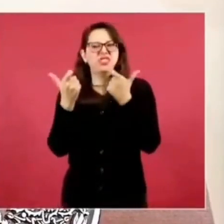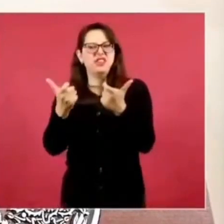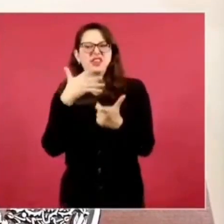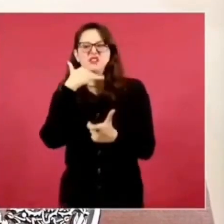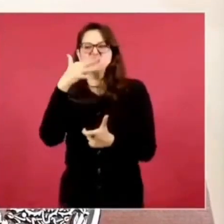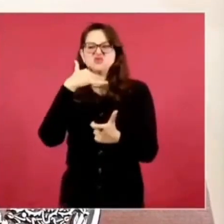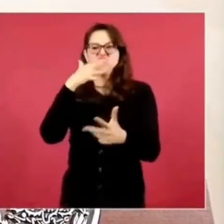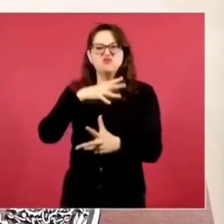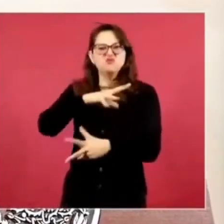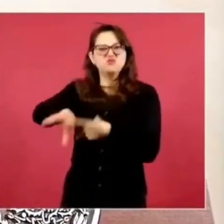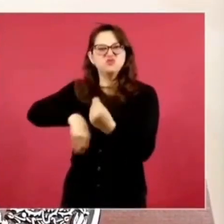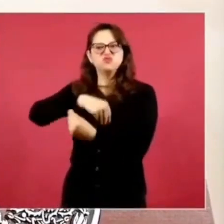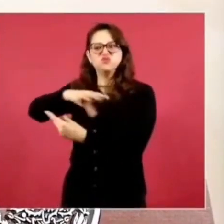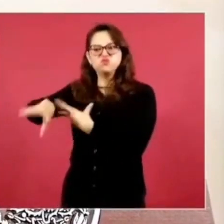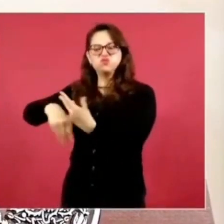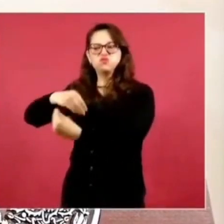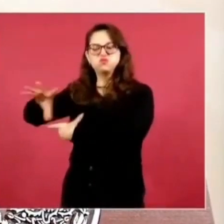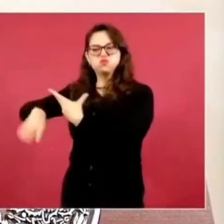humilde.